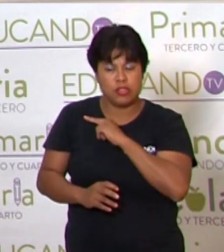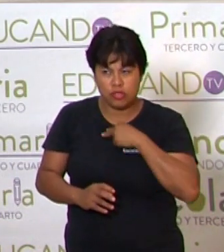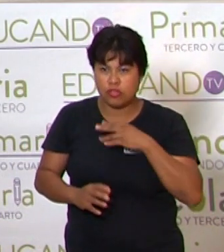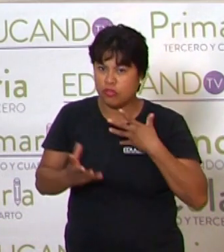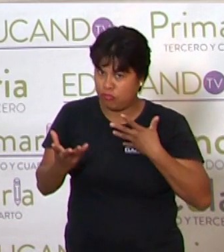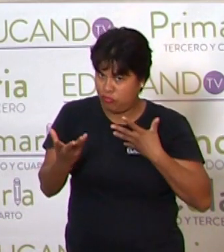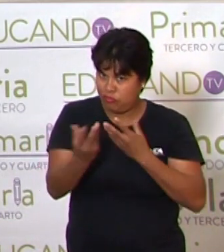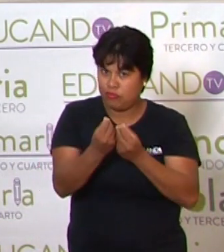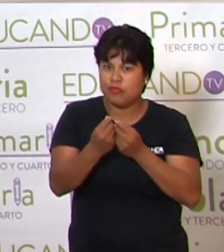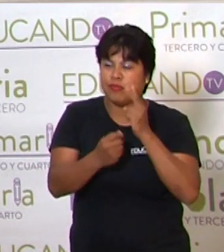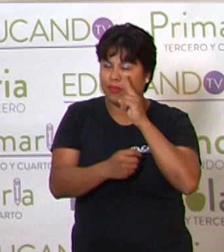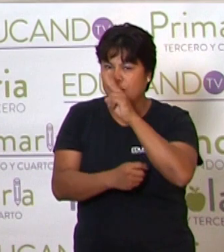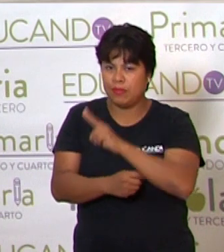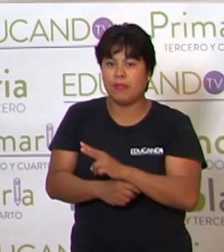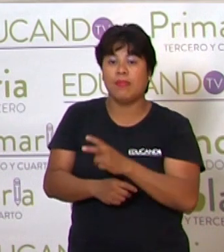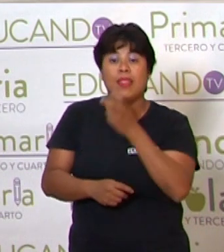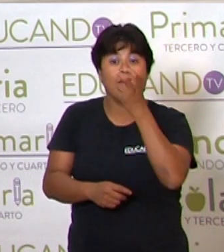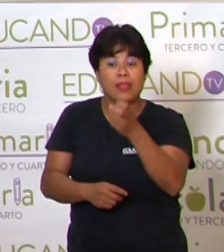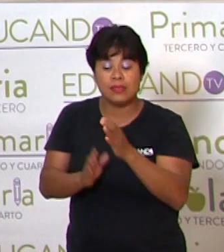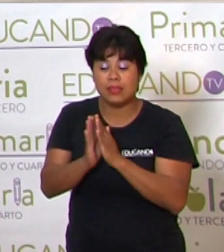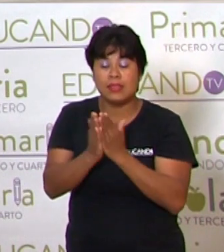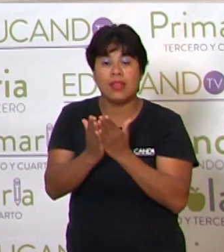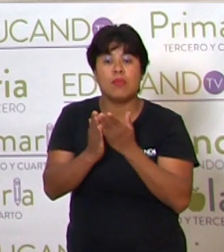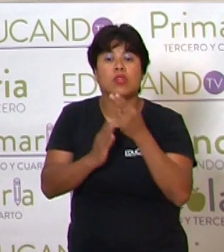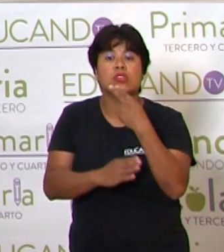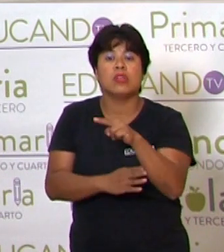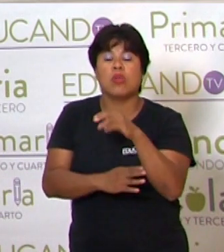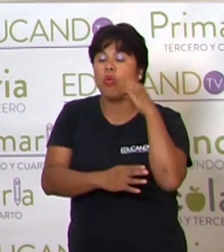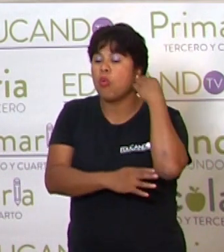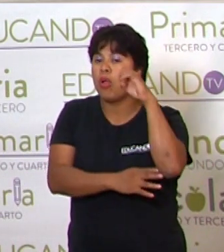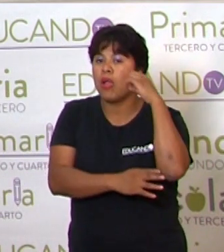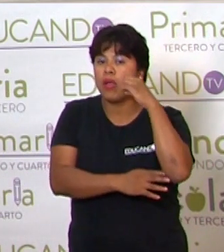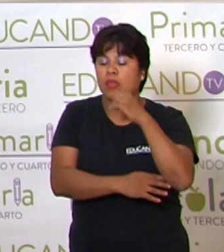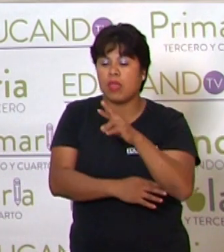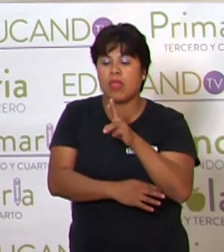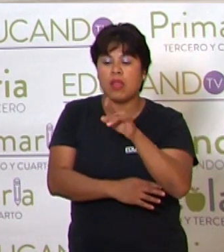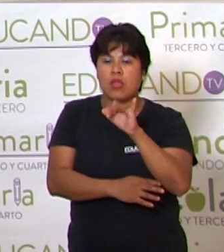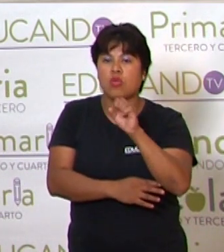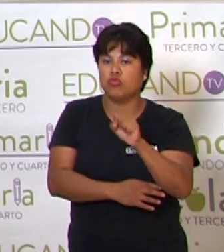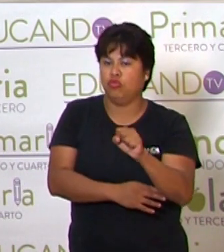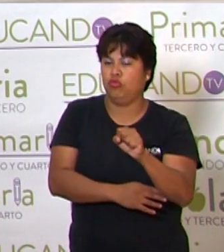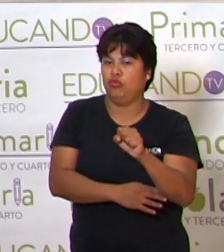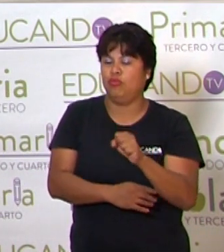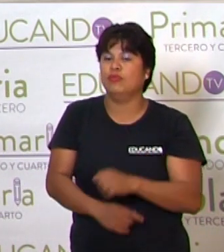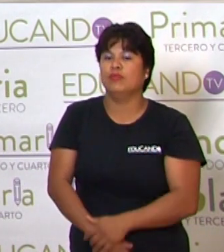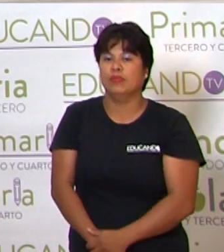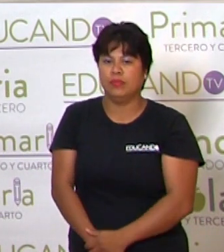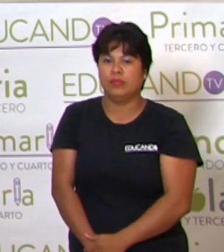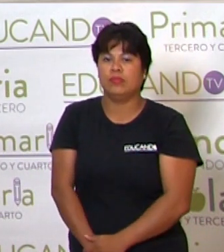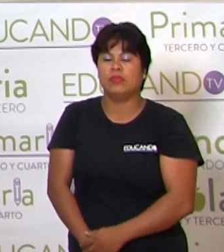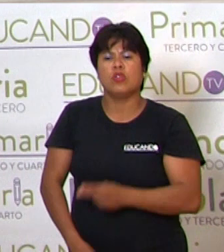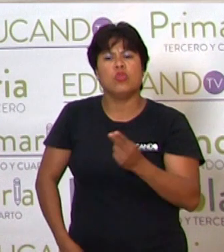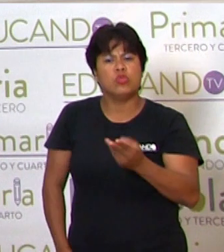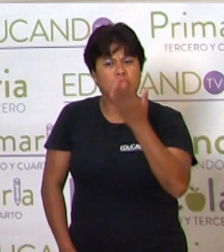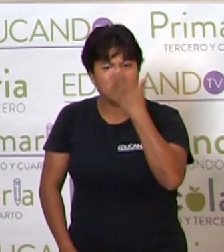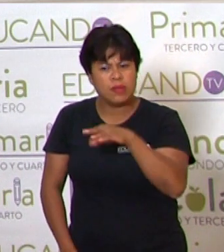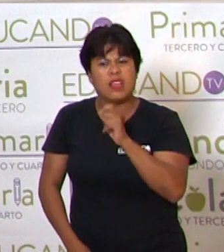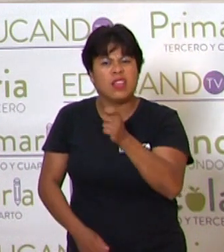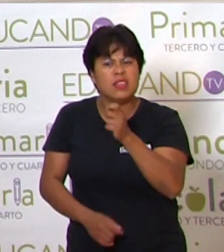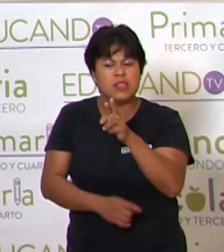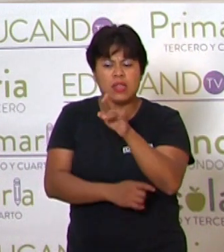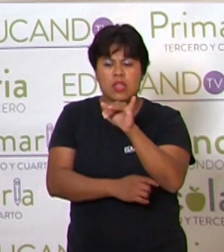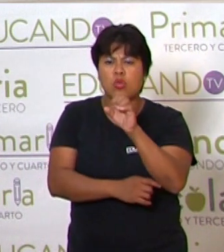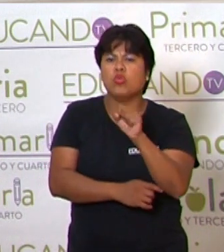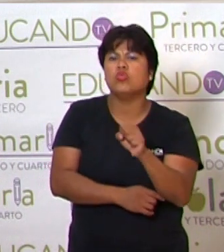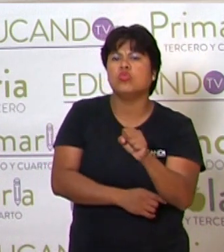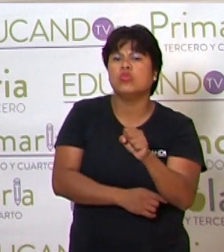vamos a analizar juntos, y es de este libro que se llama Oaxaca de Rius. ¿Ustedes saben quién es